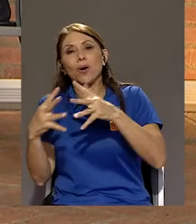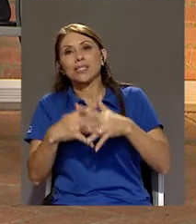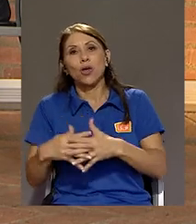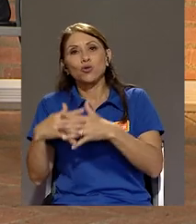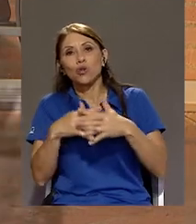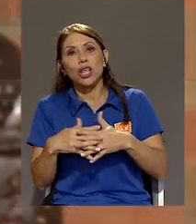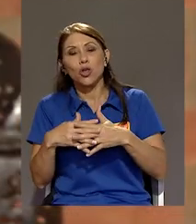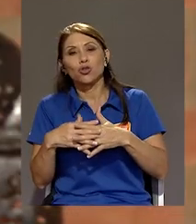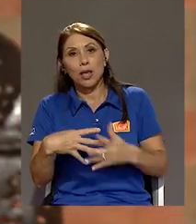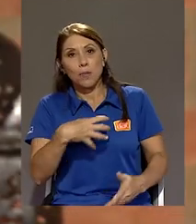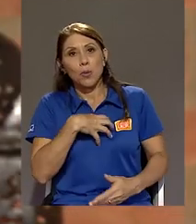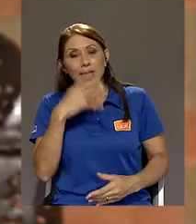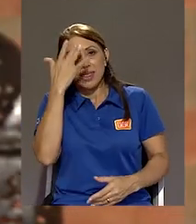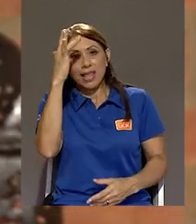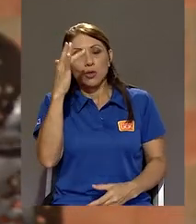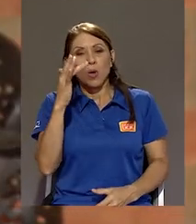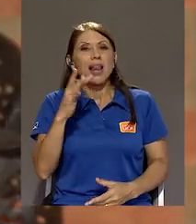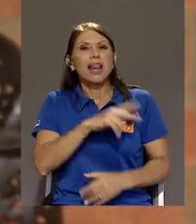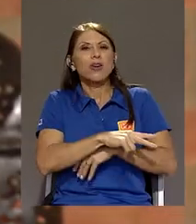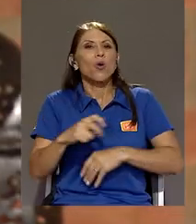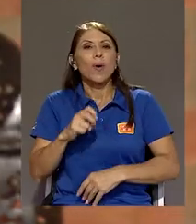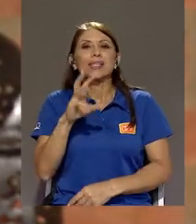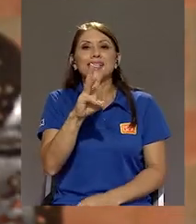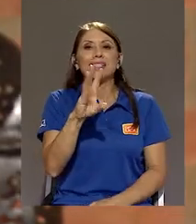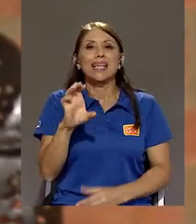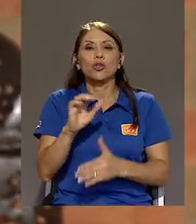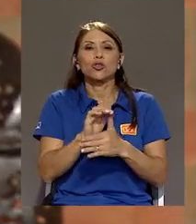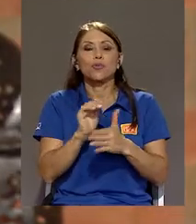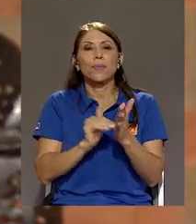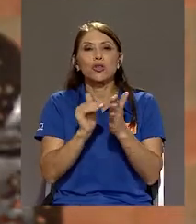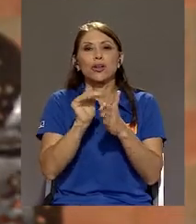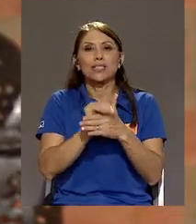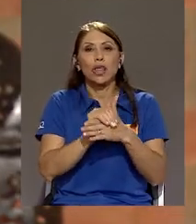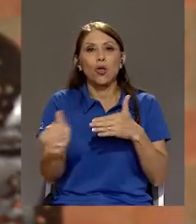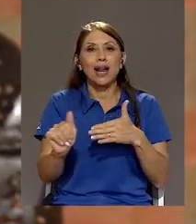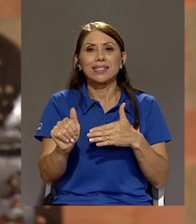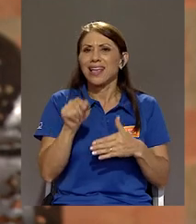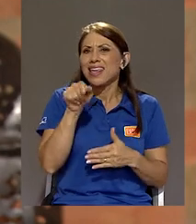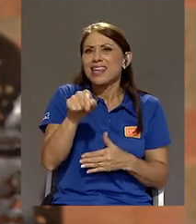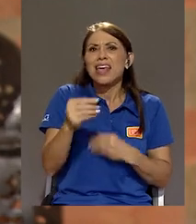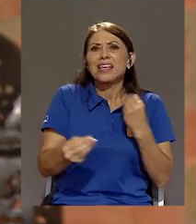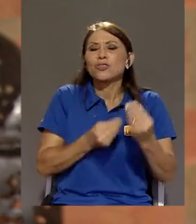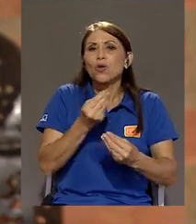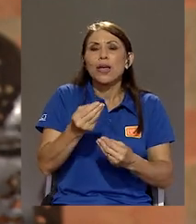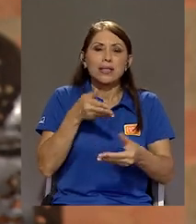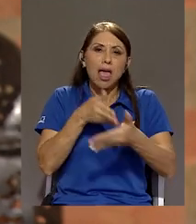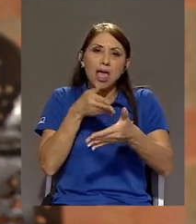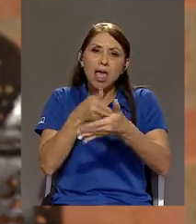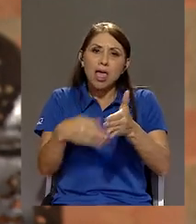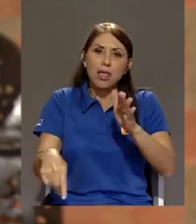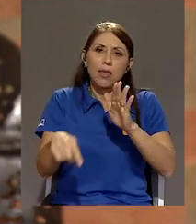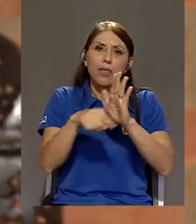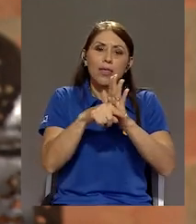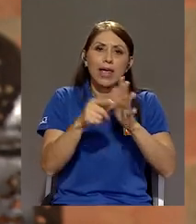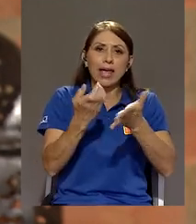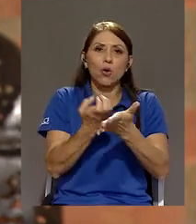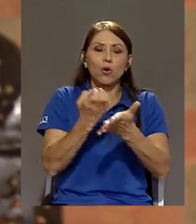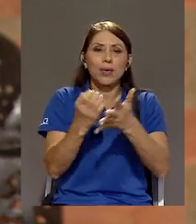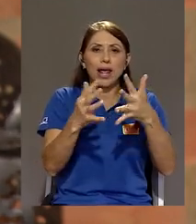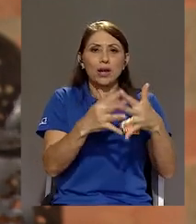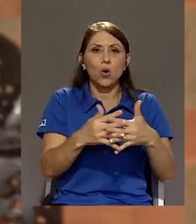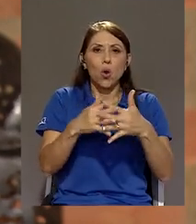600 billones de dólares y que esa situación claramente, ¿verdad?, es en perjuicio de la economía norteamericana y hay que